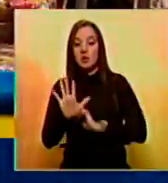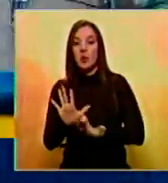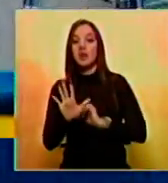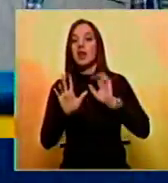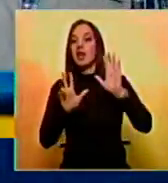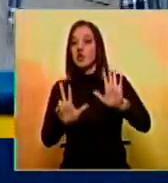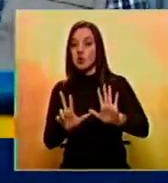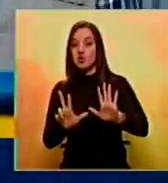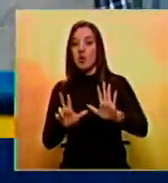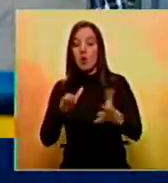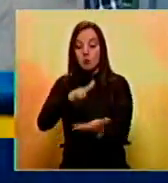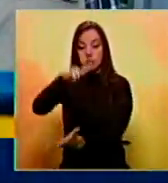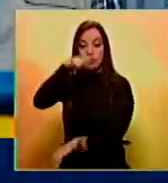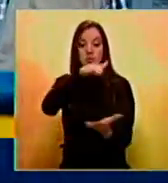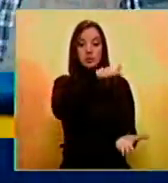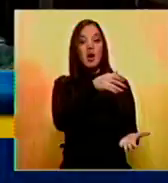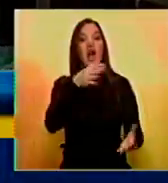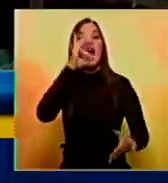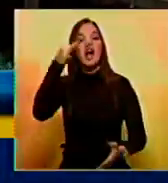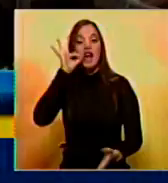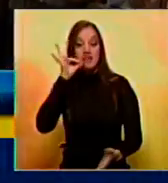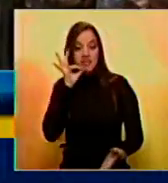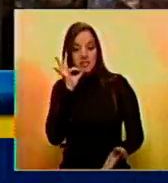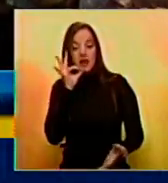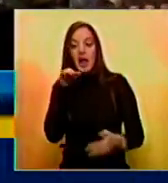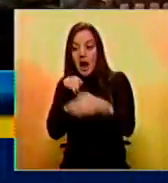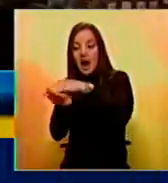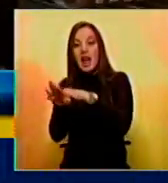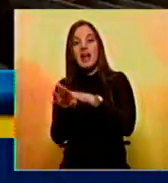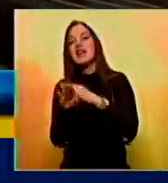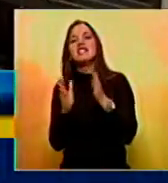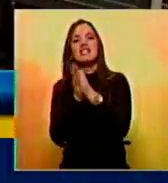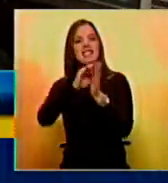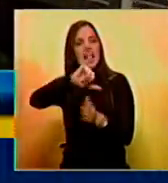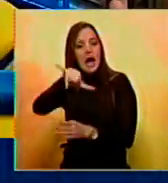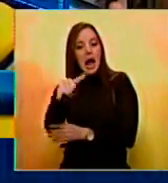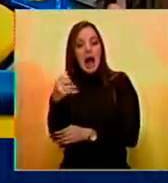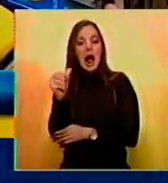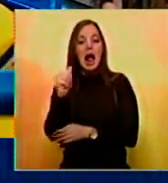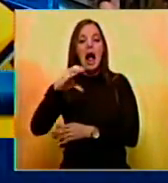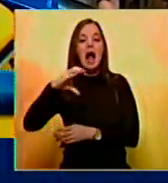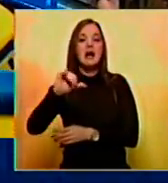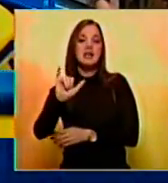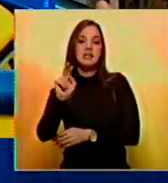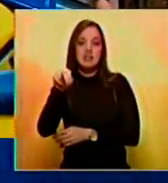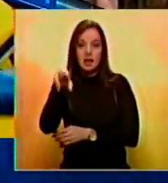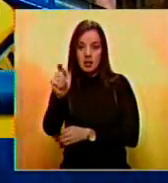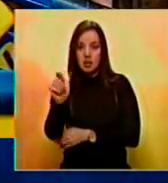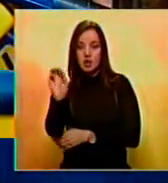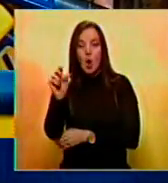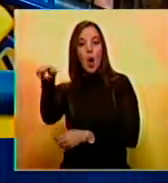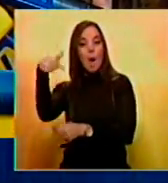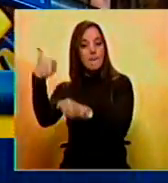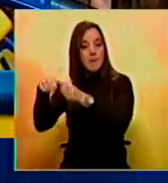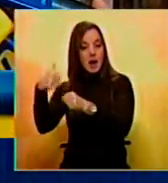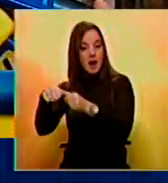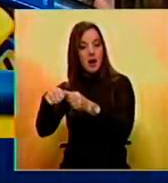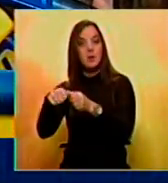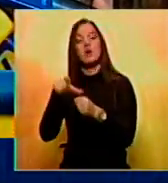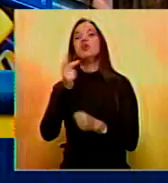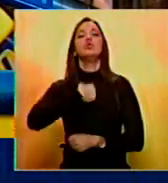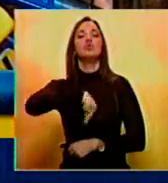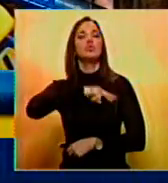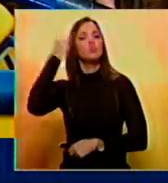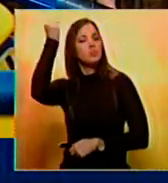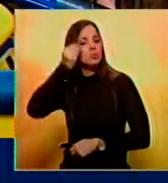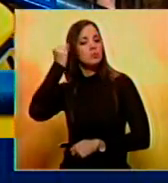que estaban acaparados en un reconocido supermercado del sector San Jacinto en Maracaibo. Nosotros hemos hecho la presunción